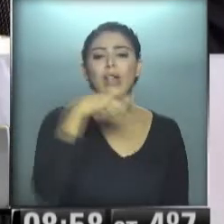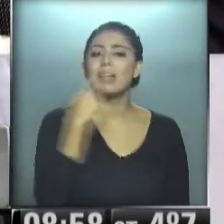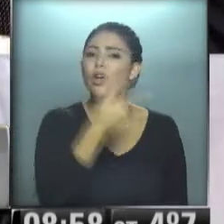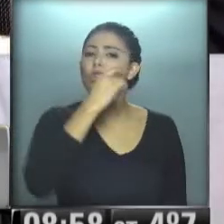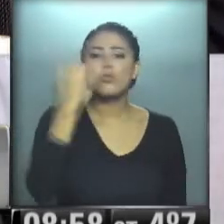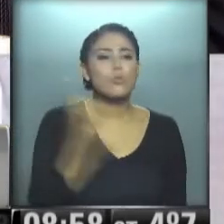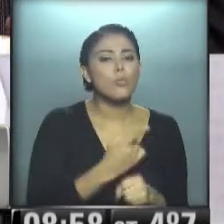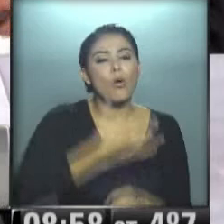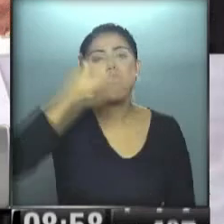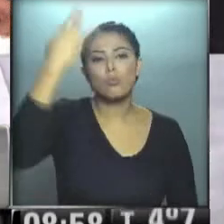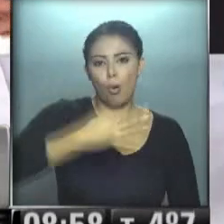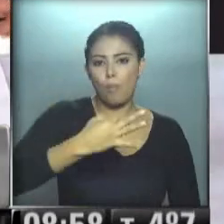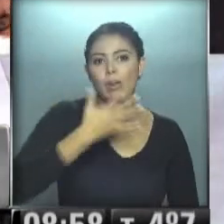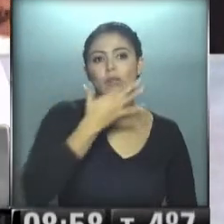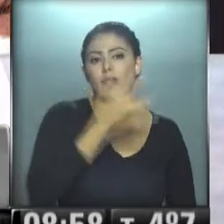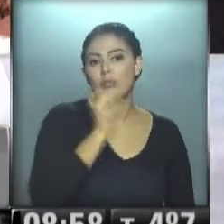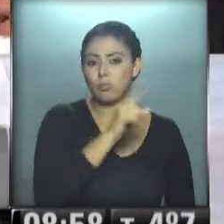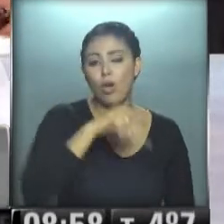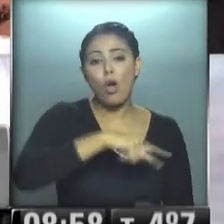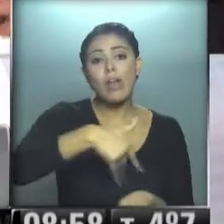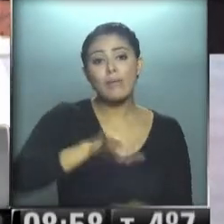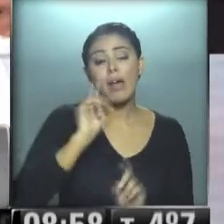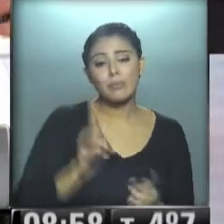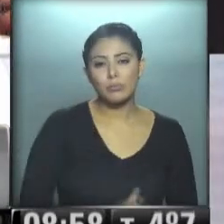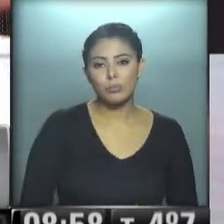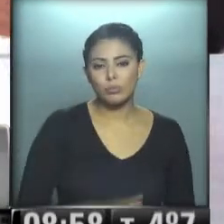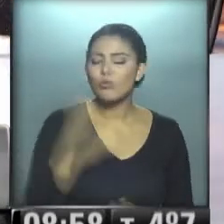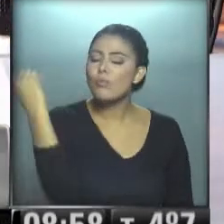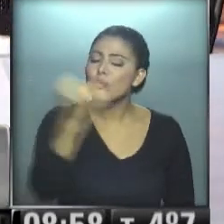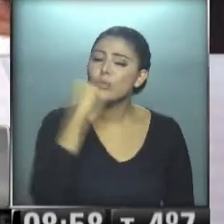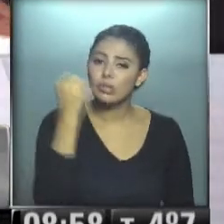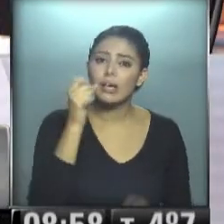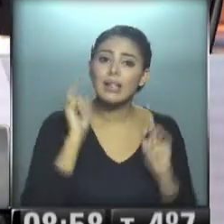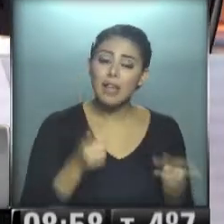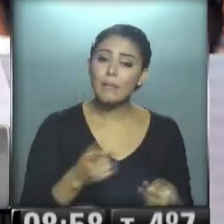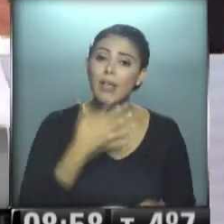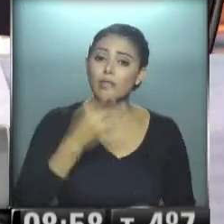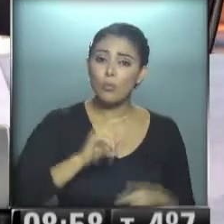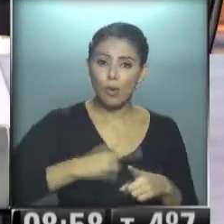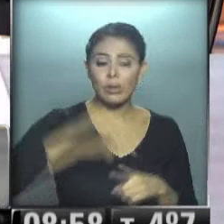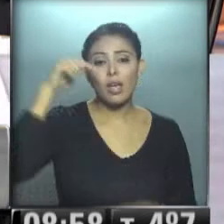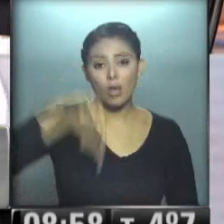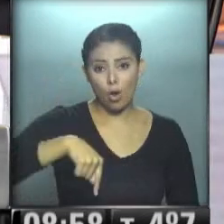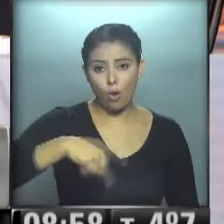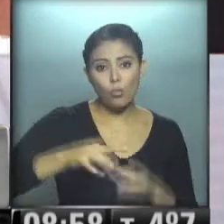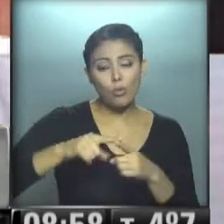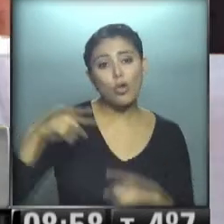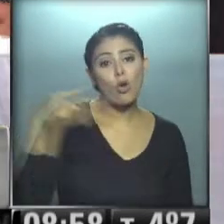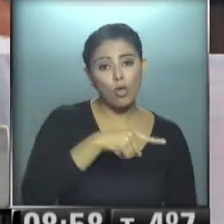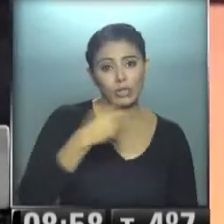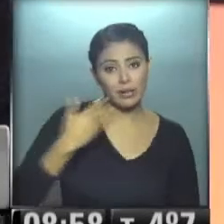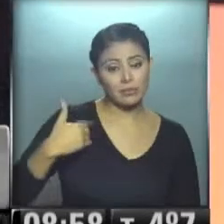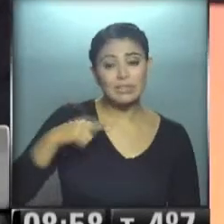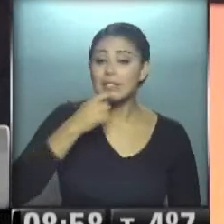la medida que ha tomado las próximas horas en este sentido serán fundamentales y también la posición política que hoy pueda tomar la oposición cuando